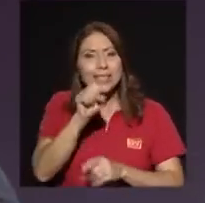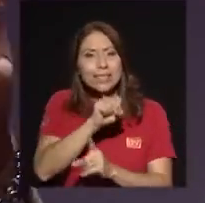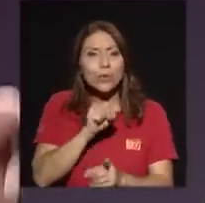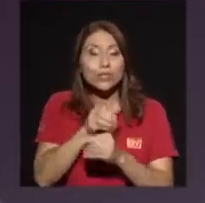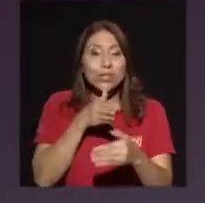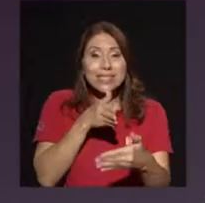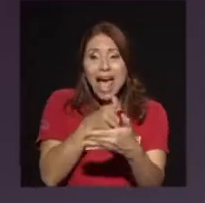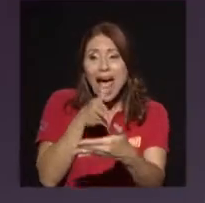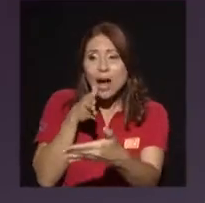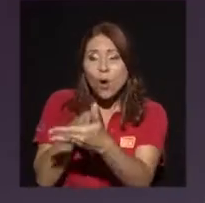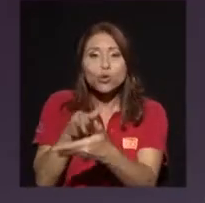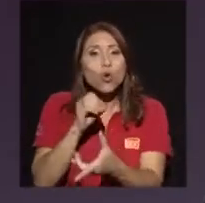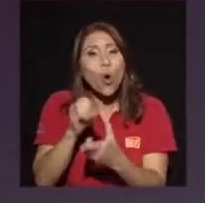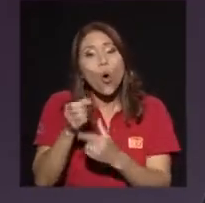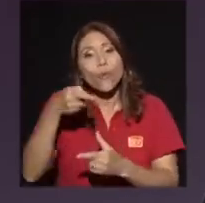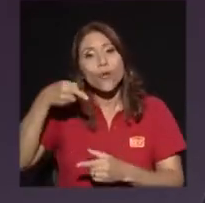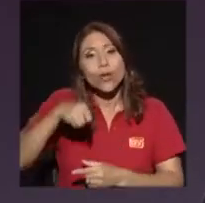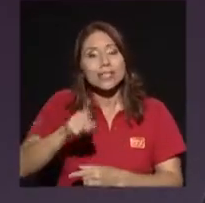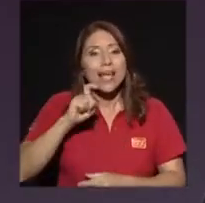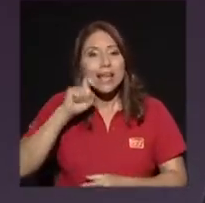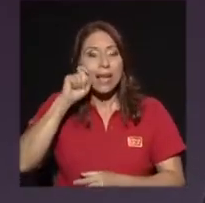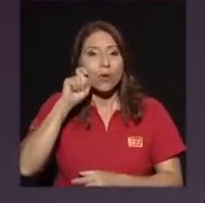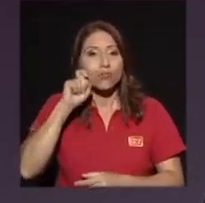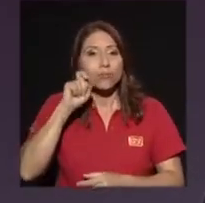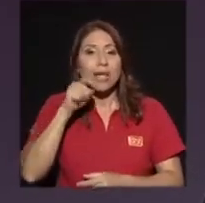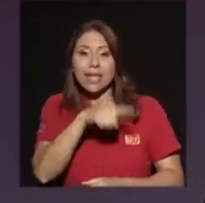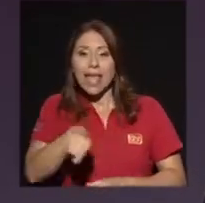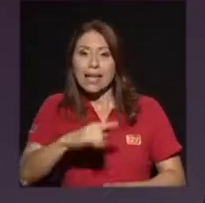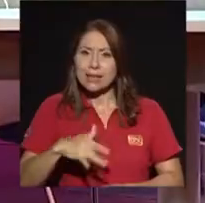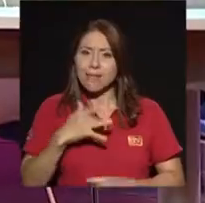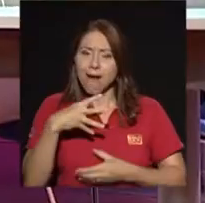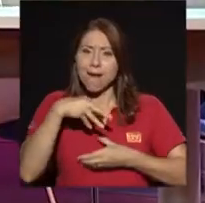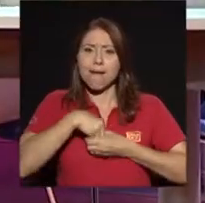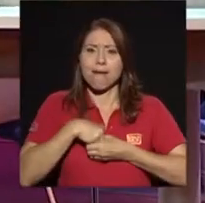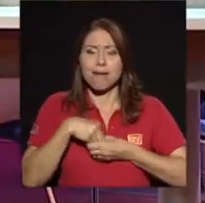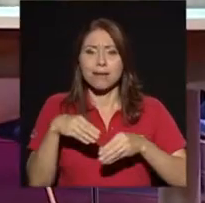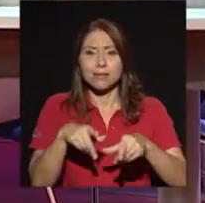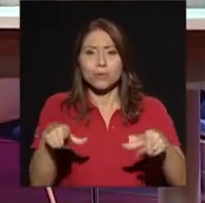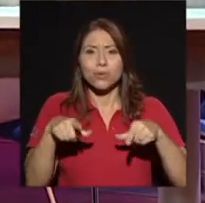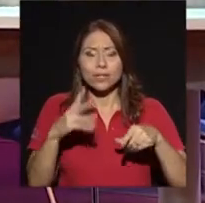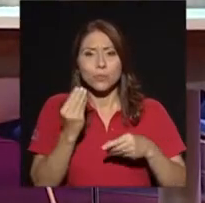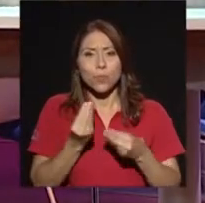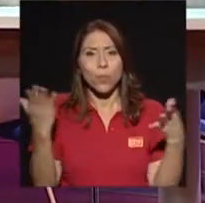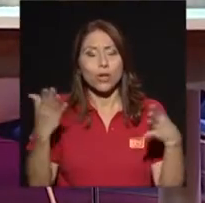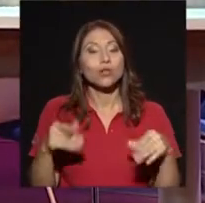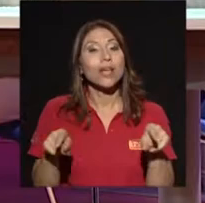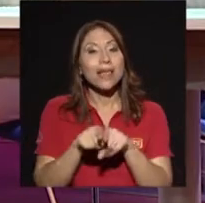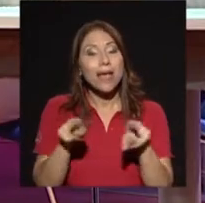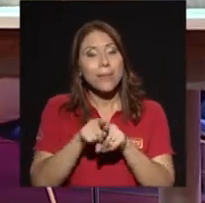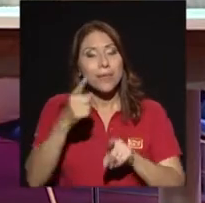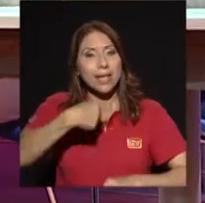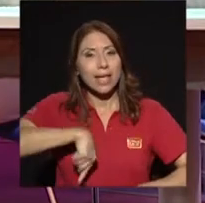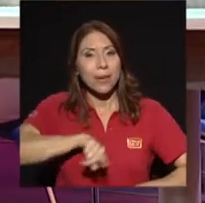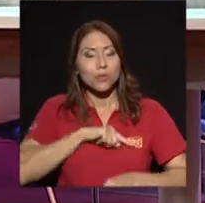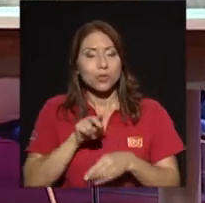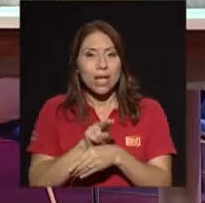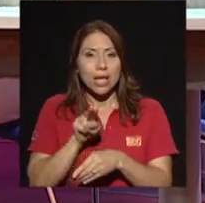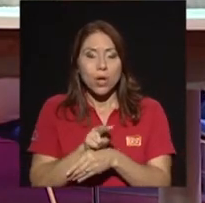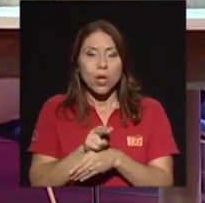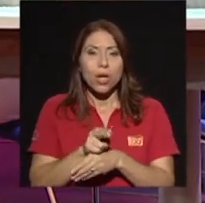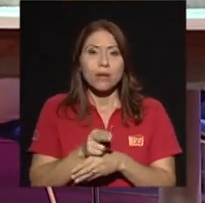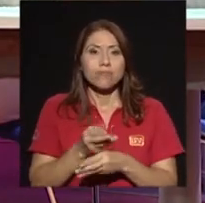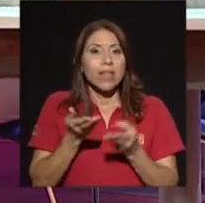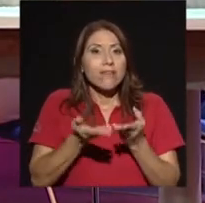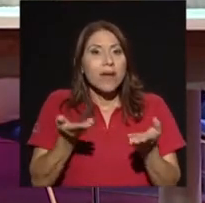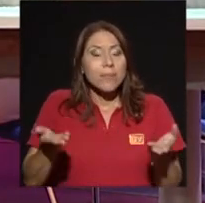o de algún tipo de violencia de género que hayan vivido en esos espacios públicos. Además, hemos estado utilizando herramientas